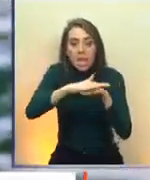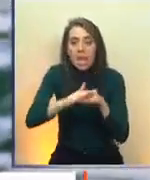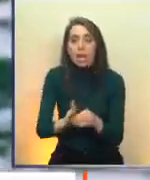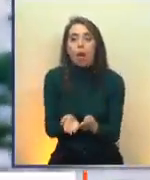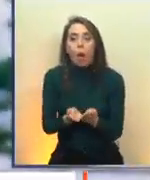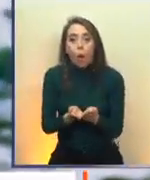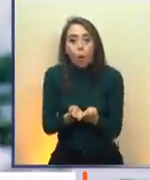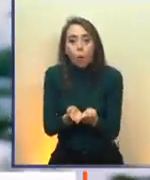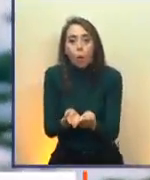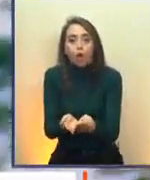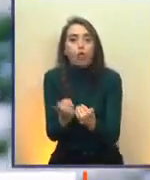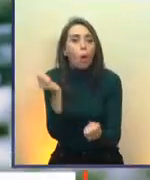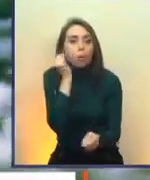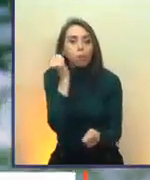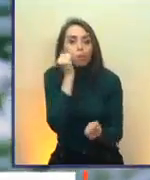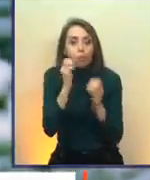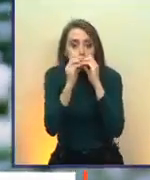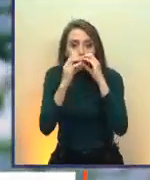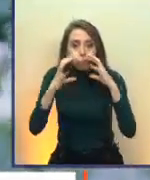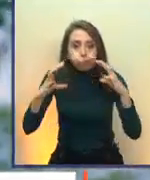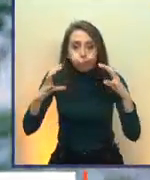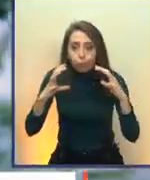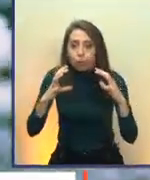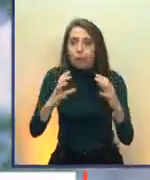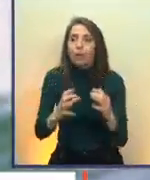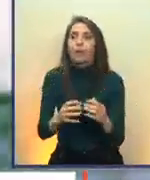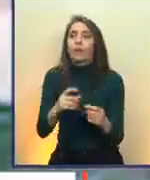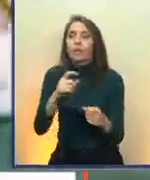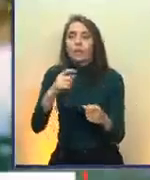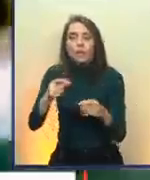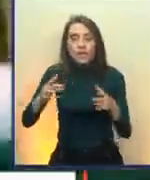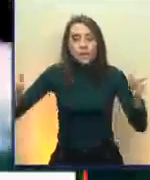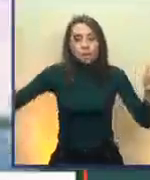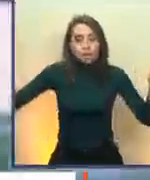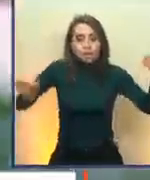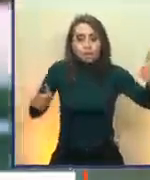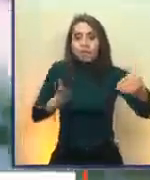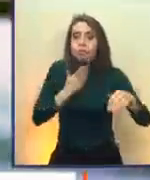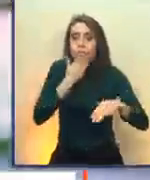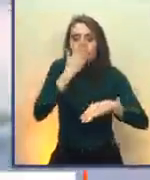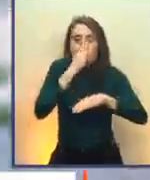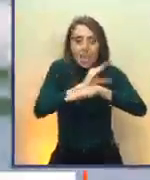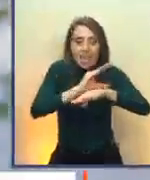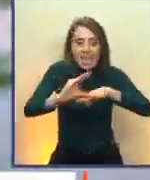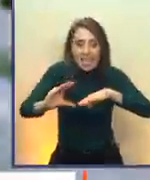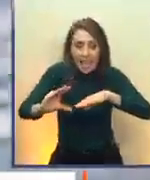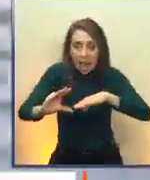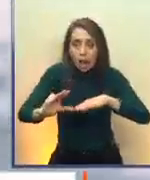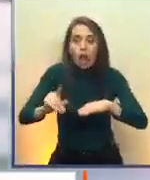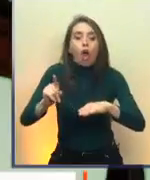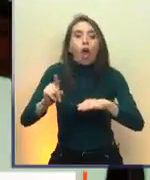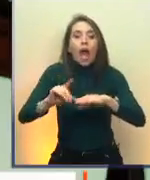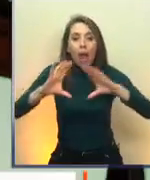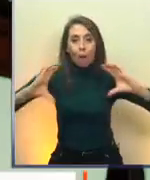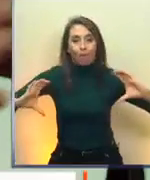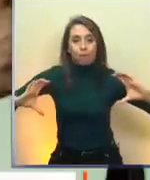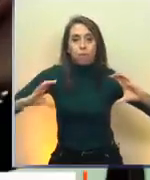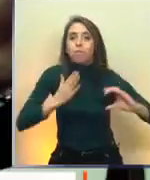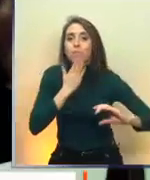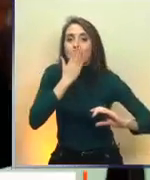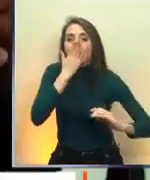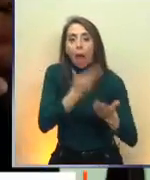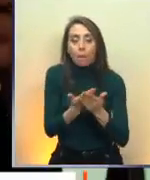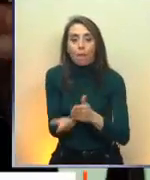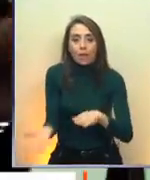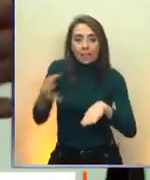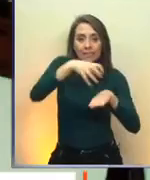goma, anclaron un trozo di hielo plano grande che había y se hizo una balsa, se aprovechó como balsa